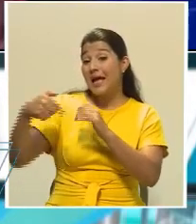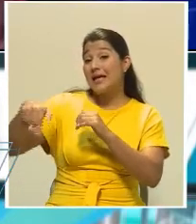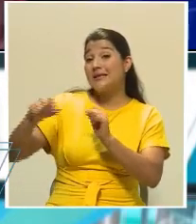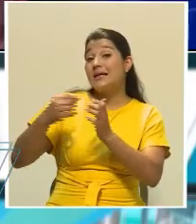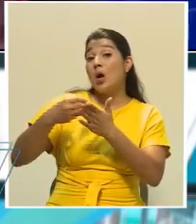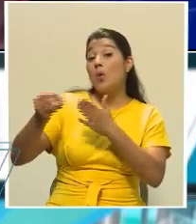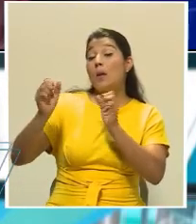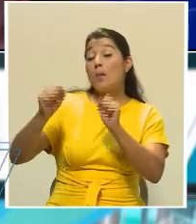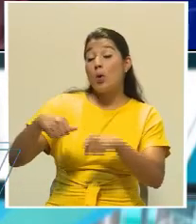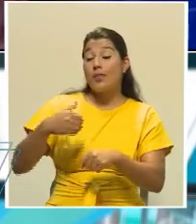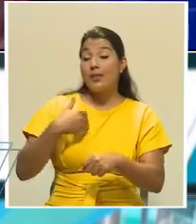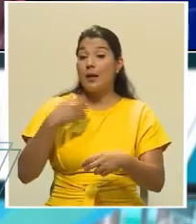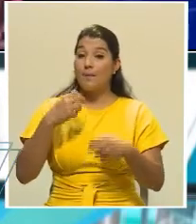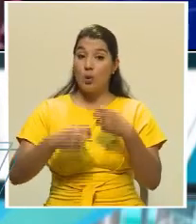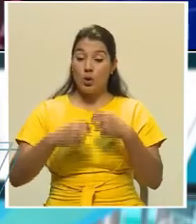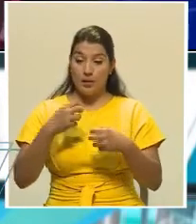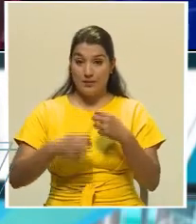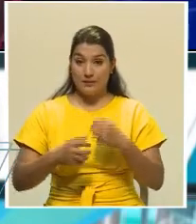pueden tener problemas.